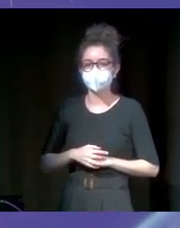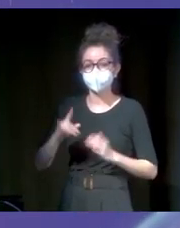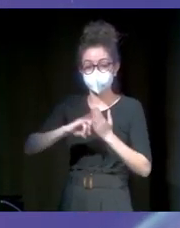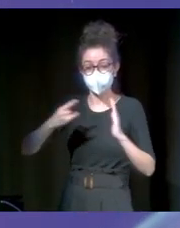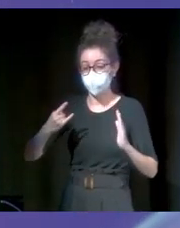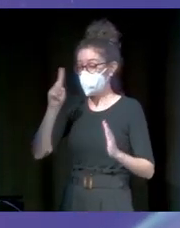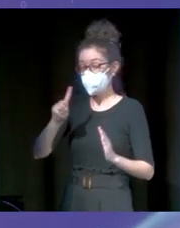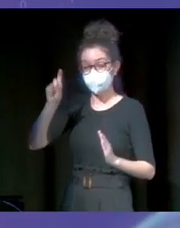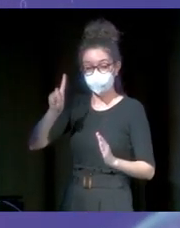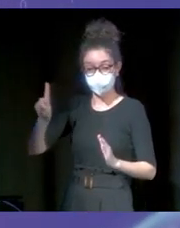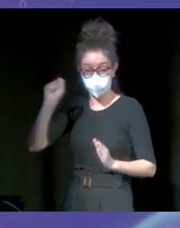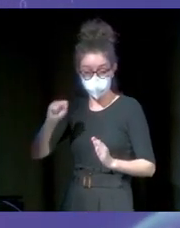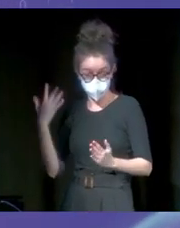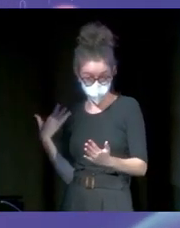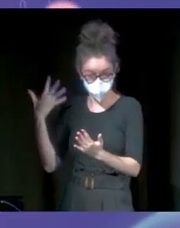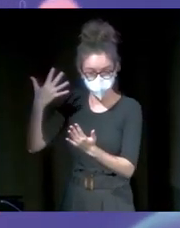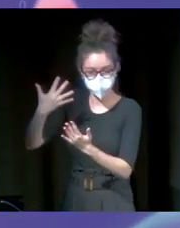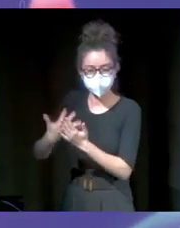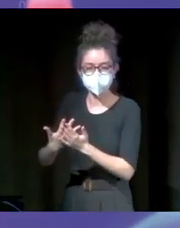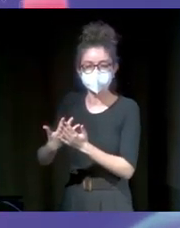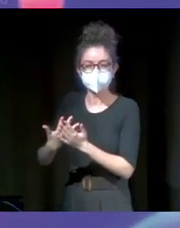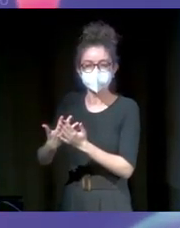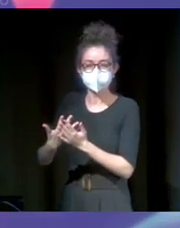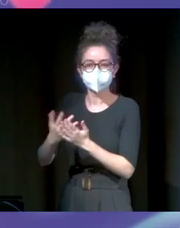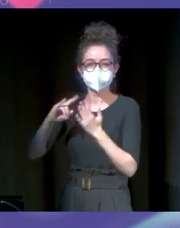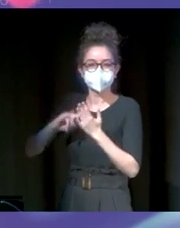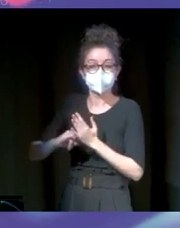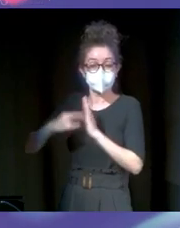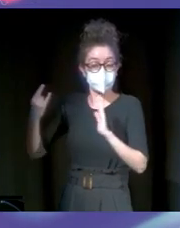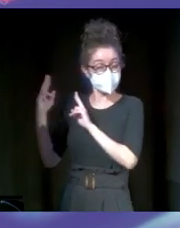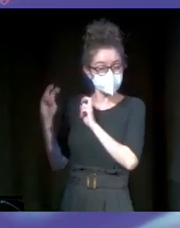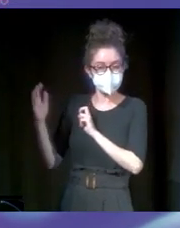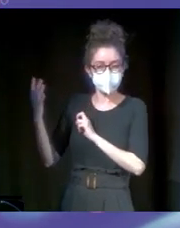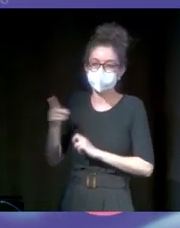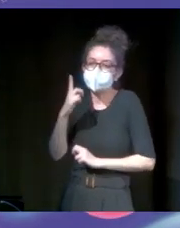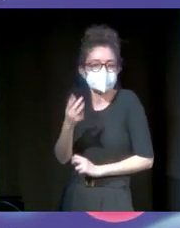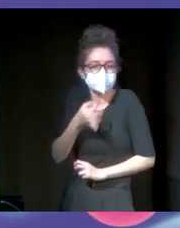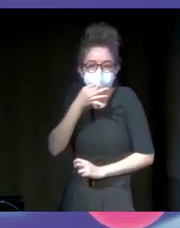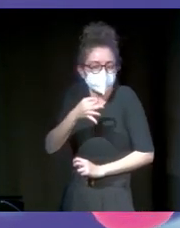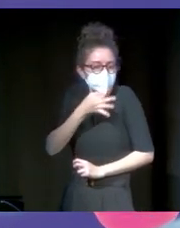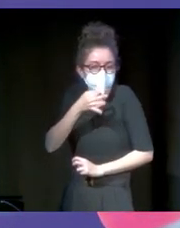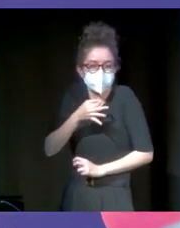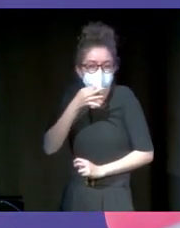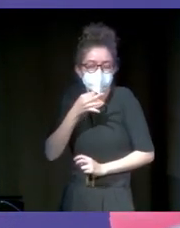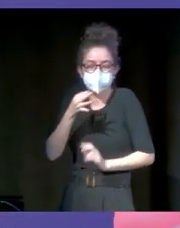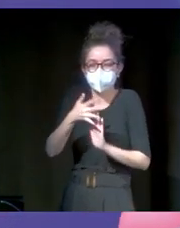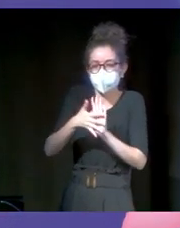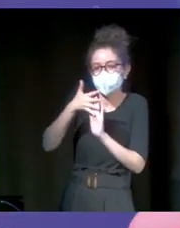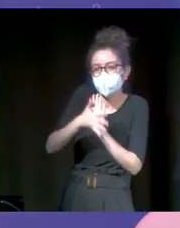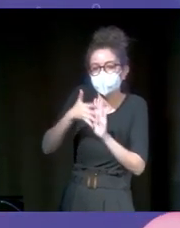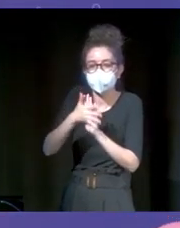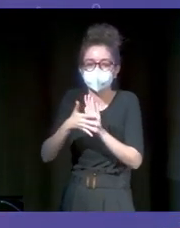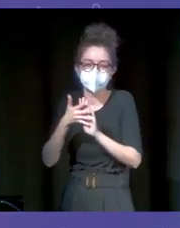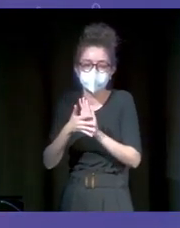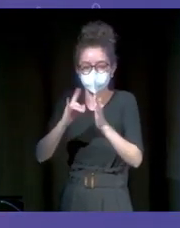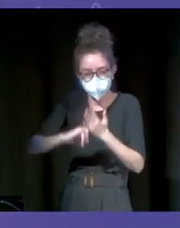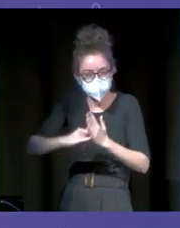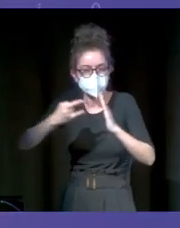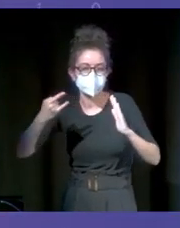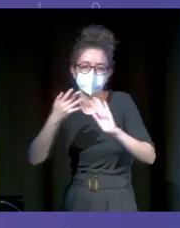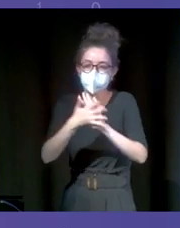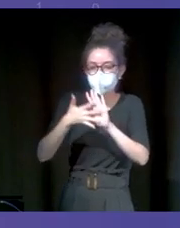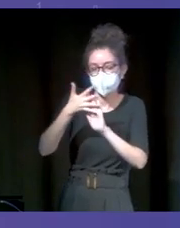tecnológica que arrancaba con un día una tarde en la que se debatía sobre cuáles eran las tendencias en las tics así arrancaba hace